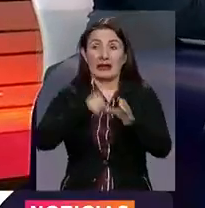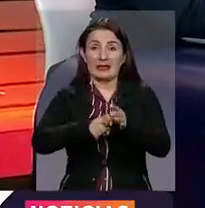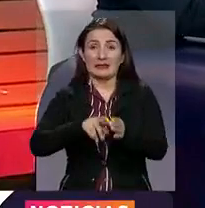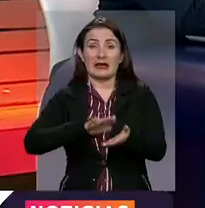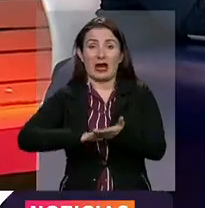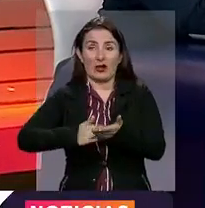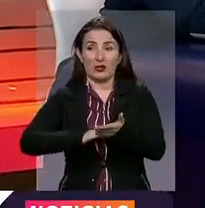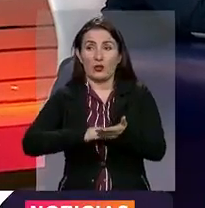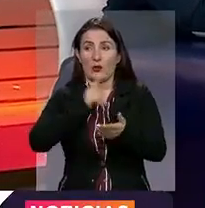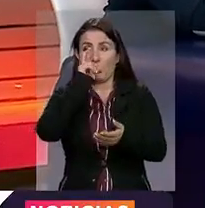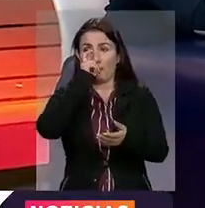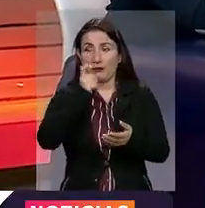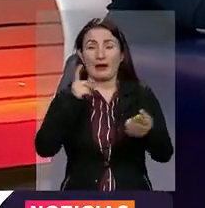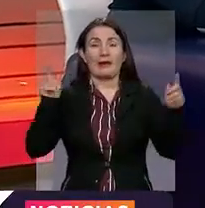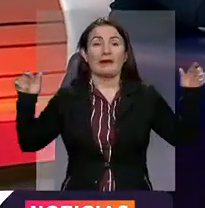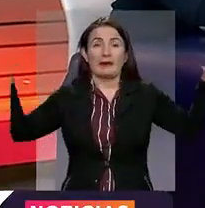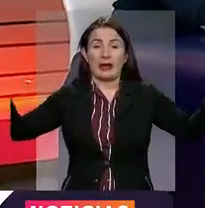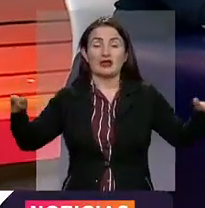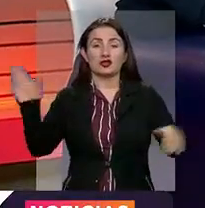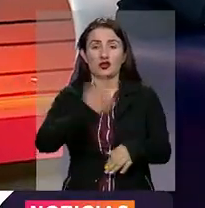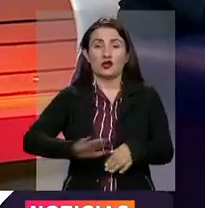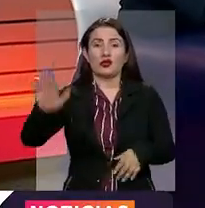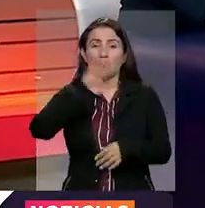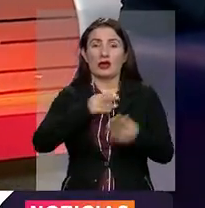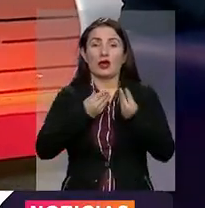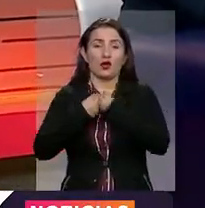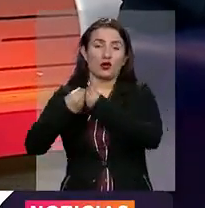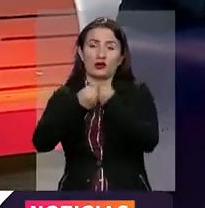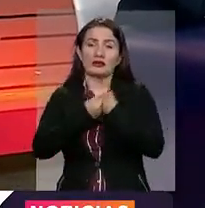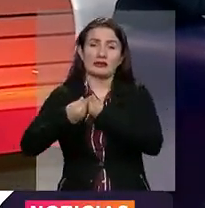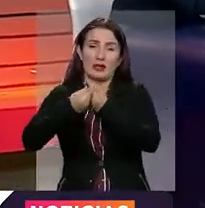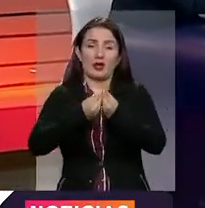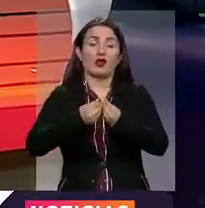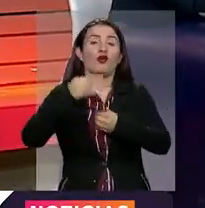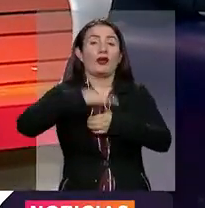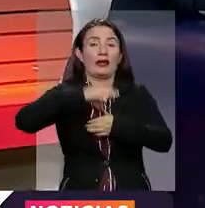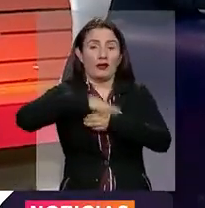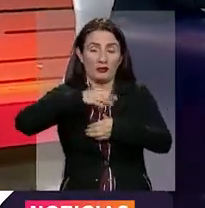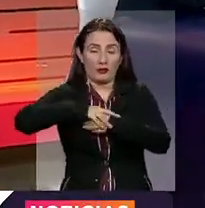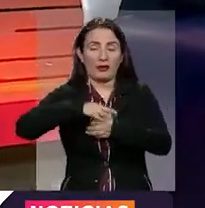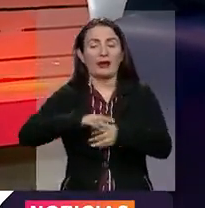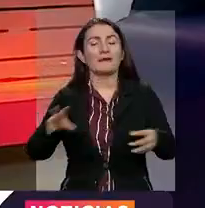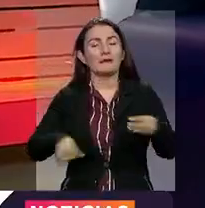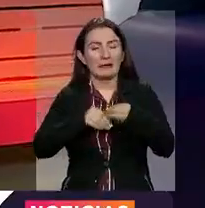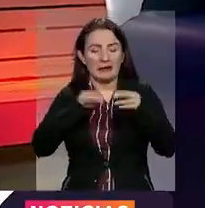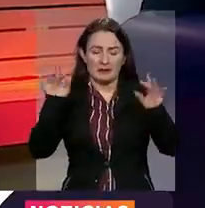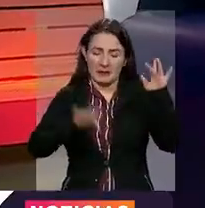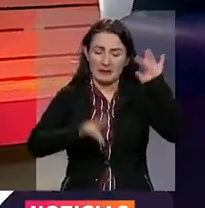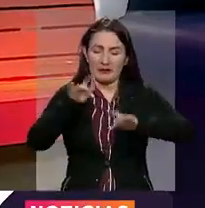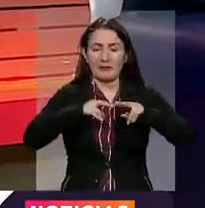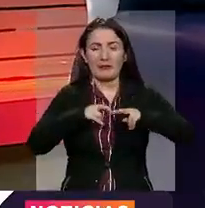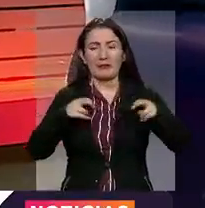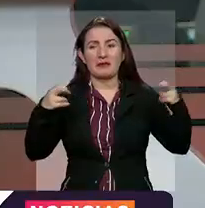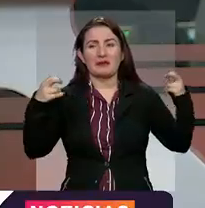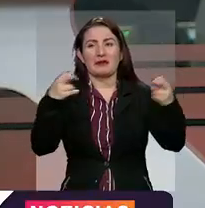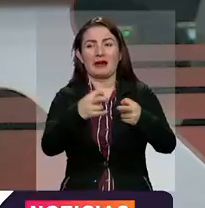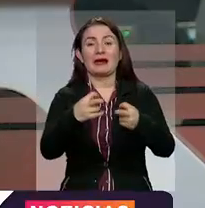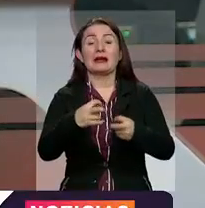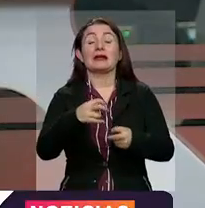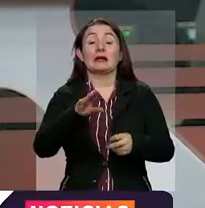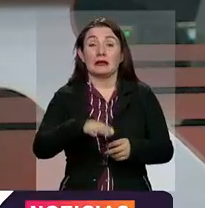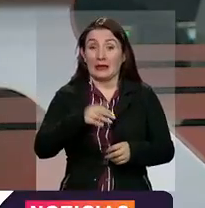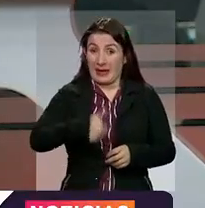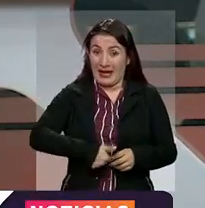nacional, asisten también los integrantes del Consejo Nacional Electoral y además fue una de las peticiones hechas por el